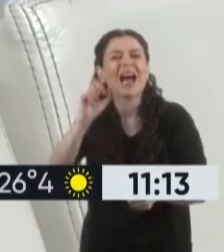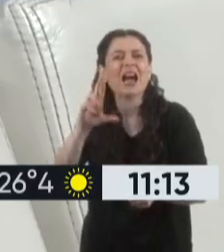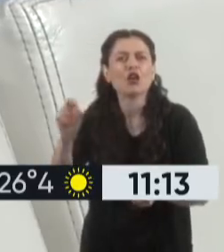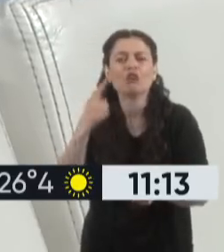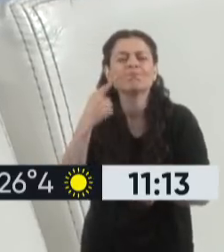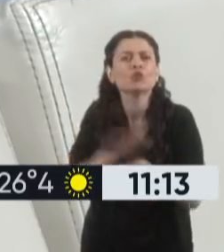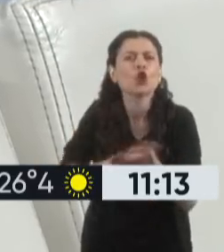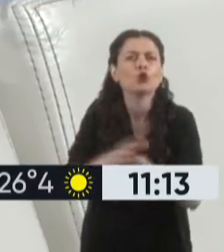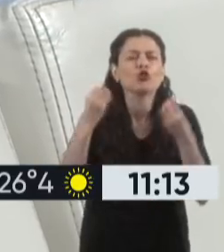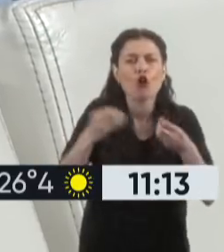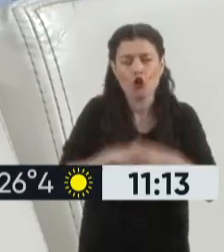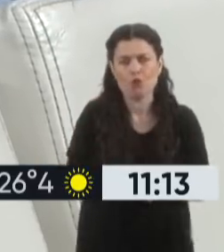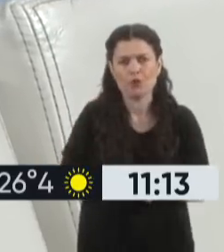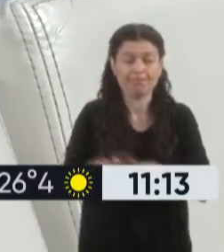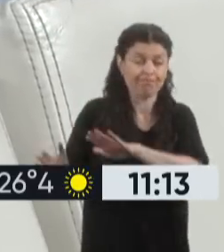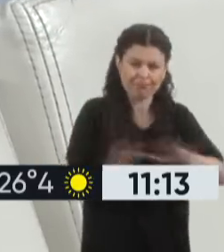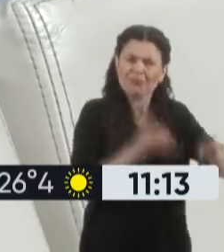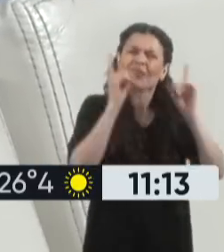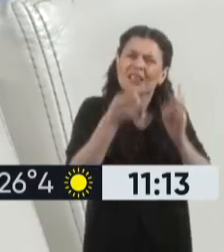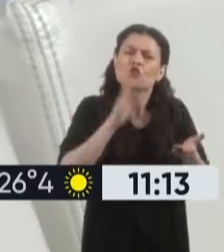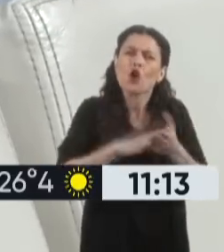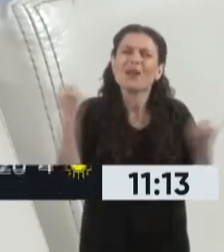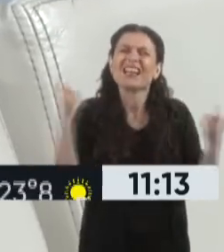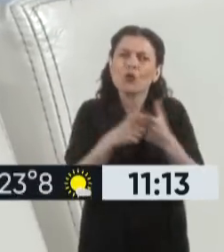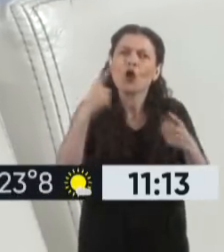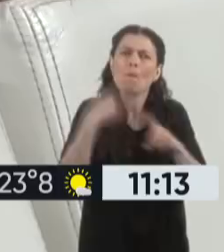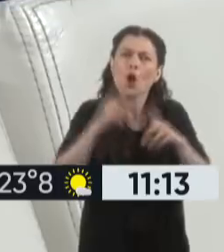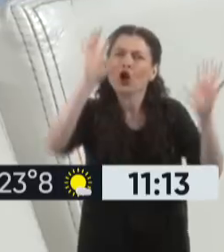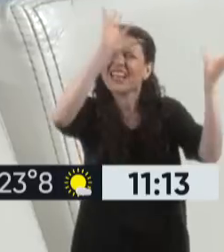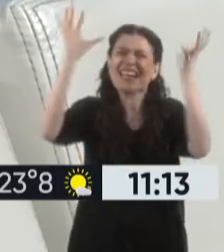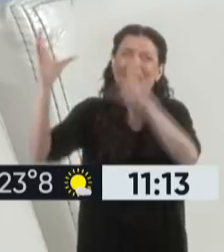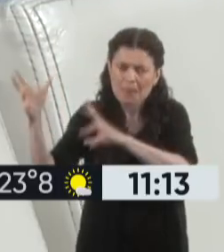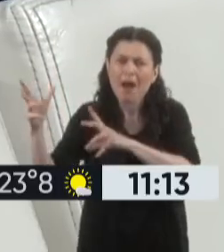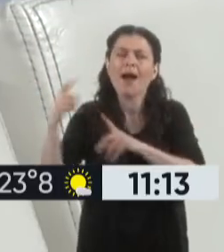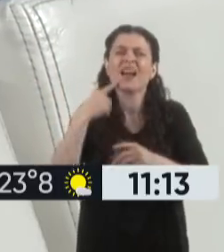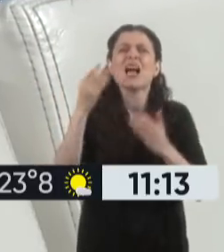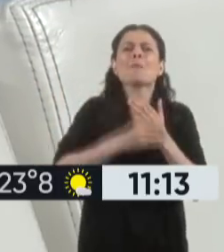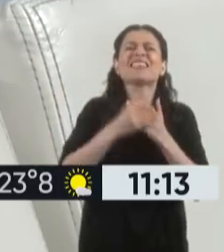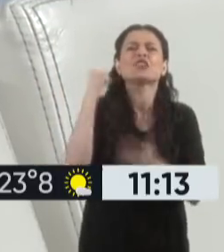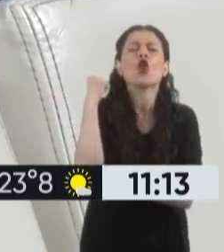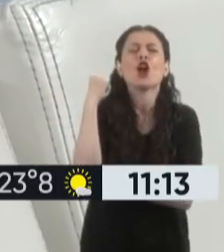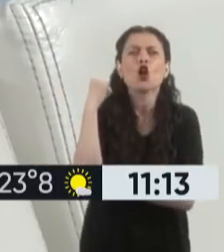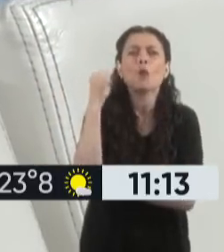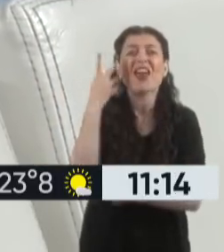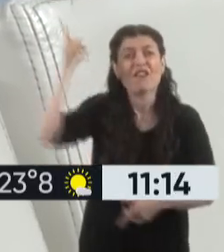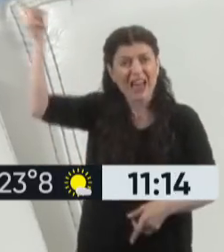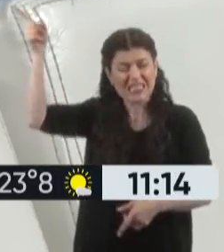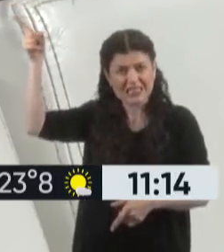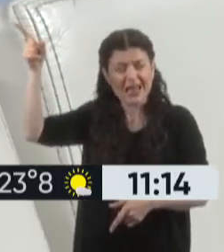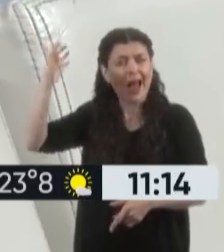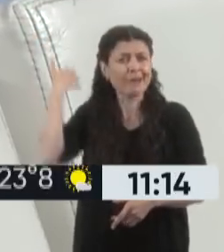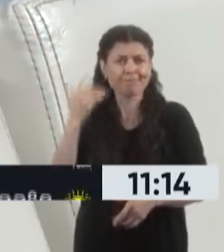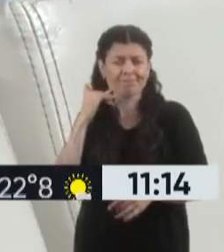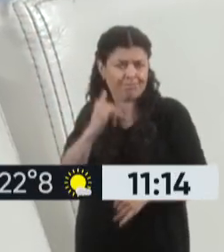relacionada con lo que preguntaba recién Jaime de la cumbre climática. El ministro de Economía, francés, acaba